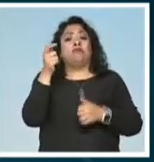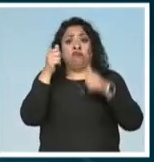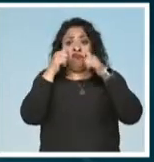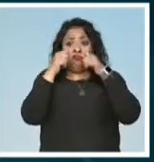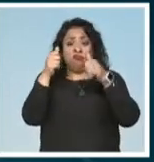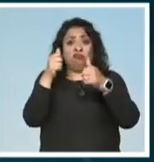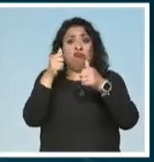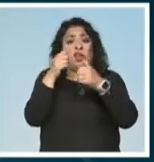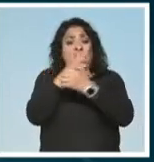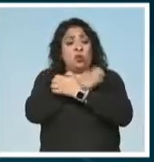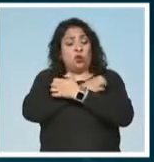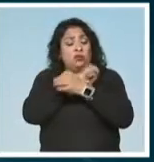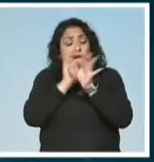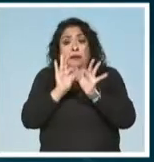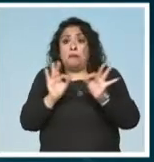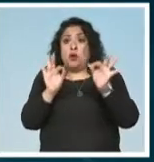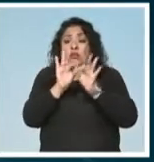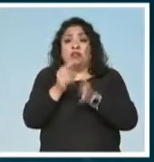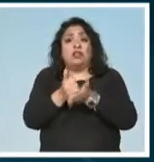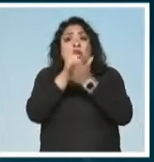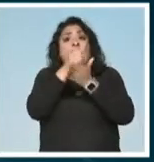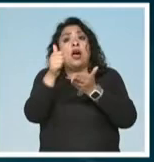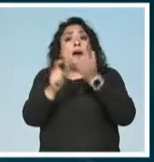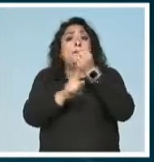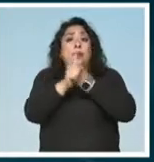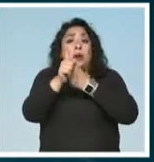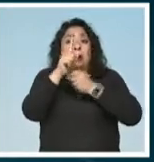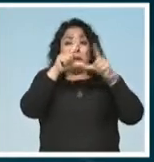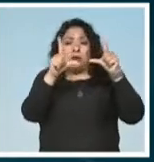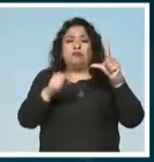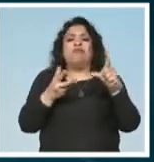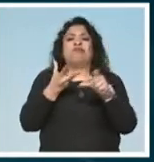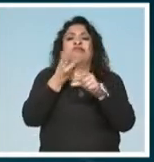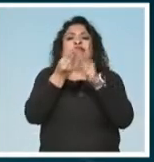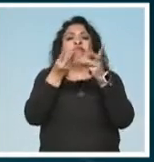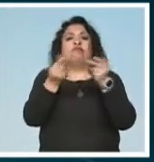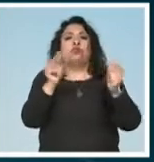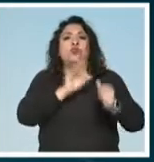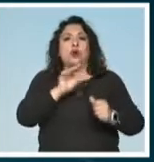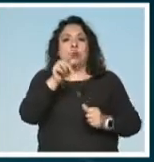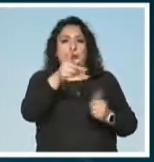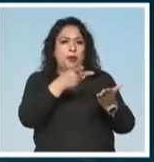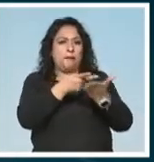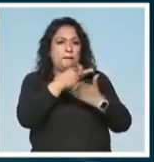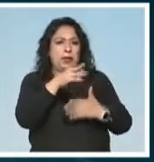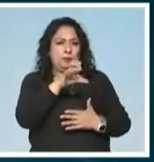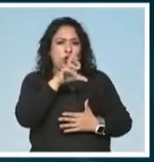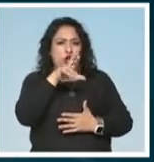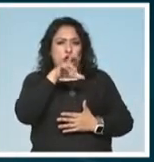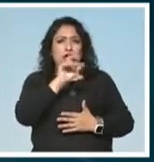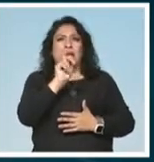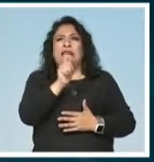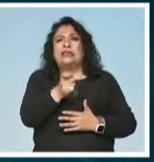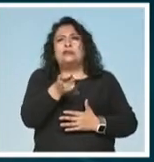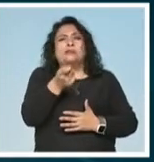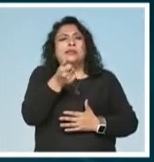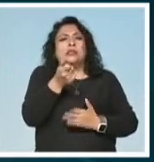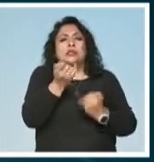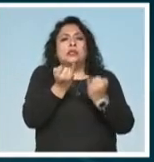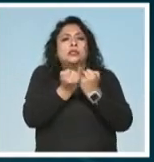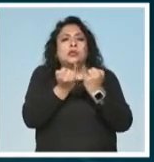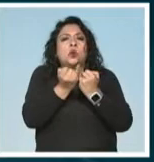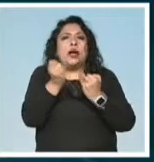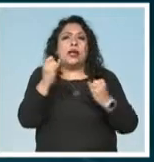una herramienta fundamental para resolver los problemas del país. El Premio Crónica se ha convertido ya en una especie de